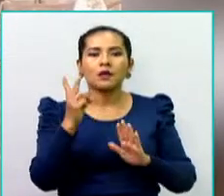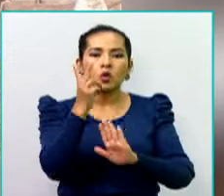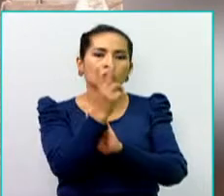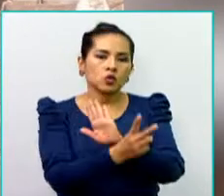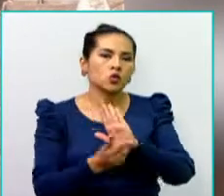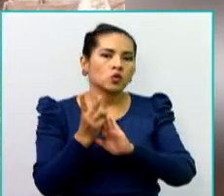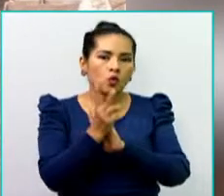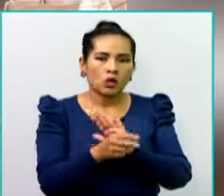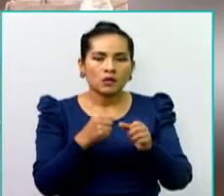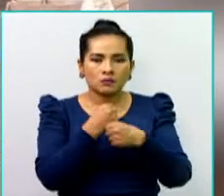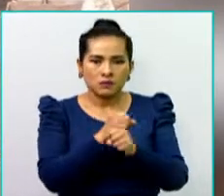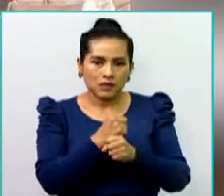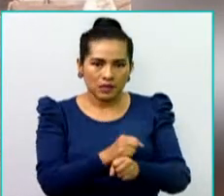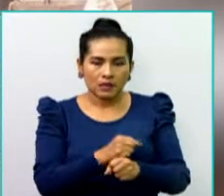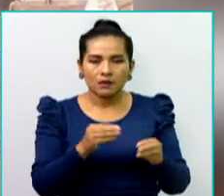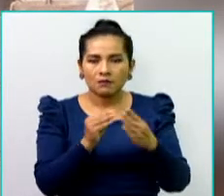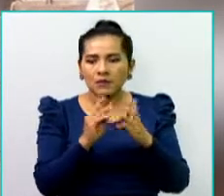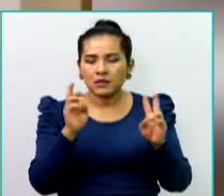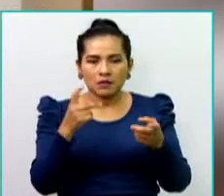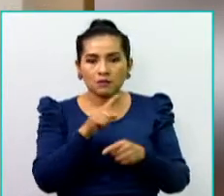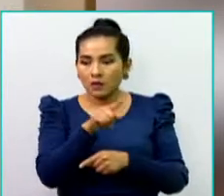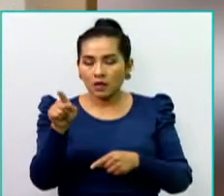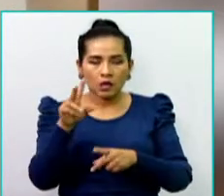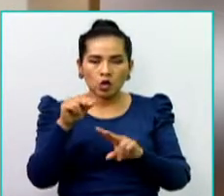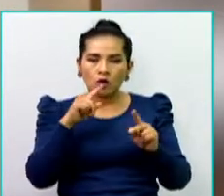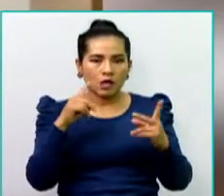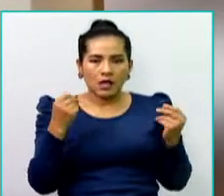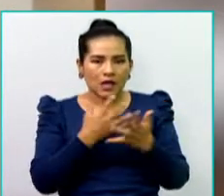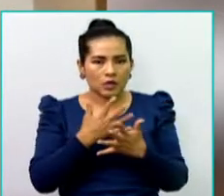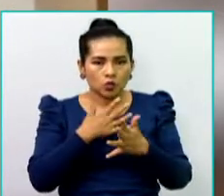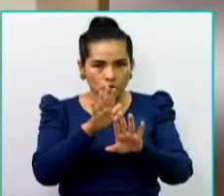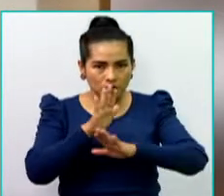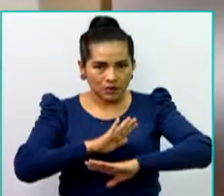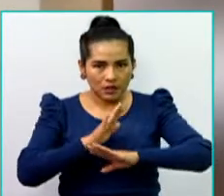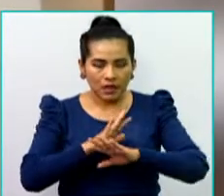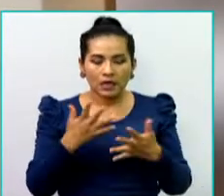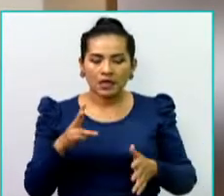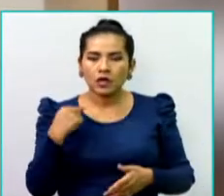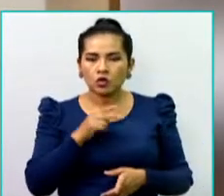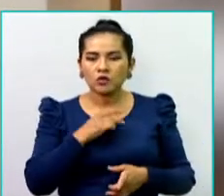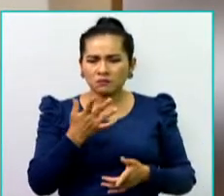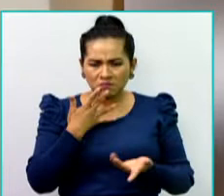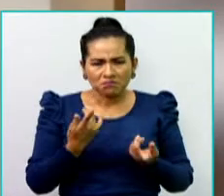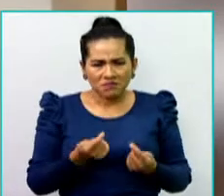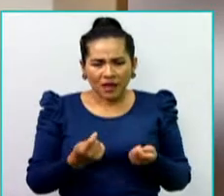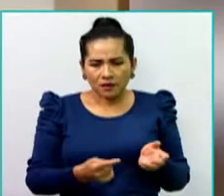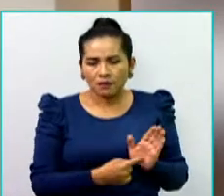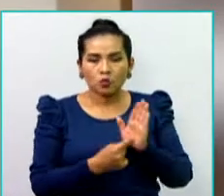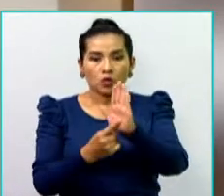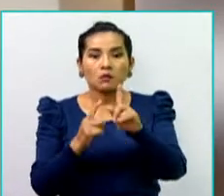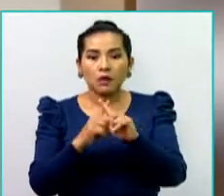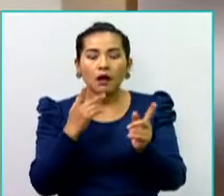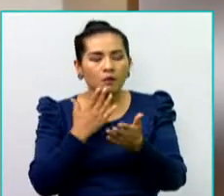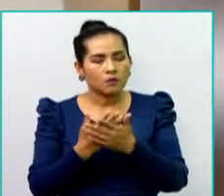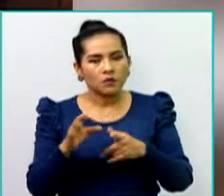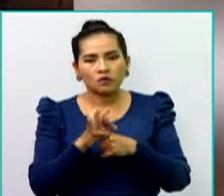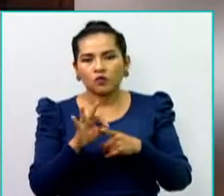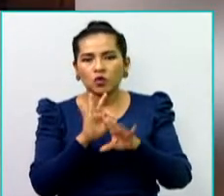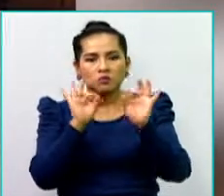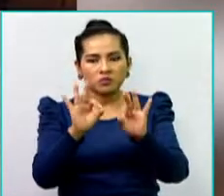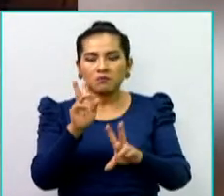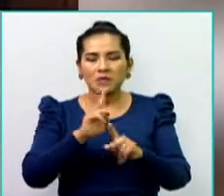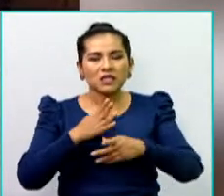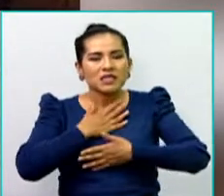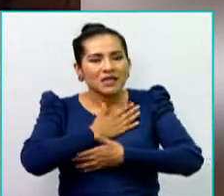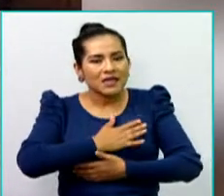con un intervalo en el medio. No se asusten, porque realmente fue una apuesta nuestra, sí, pero funcionó perfectamente. La gente